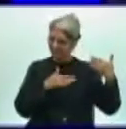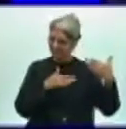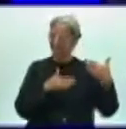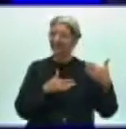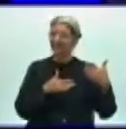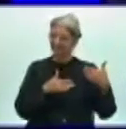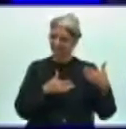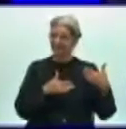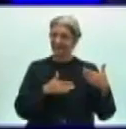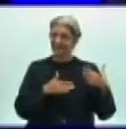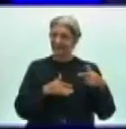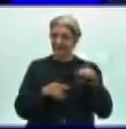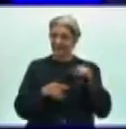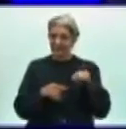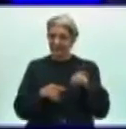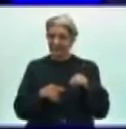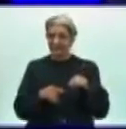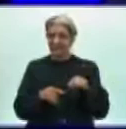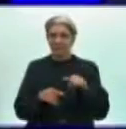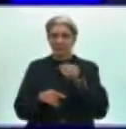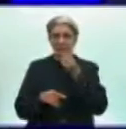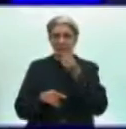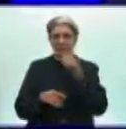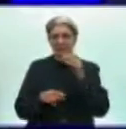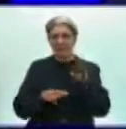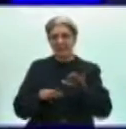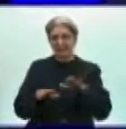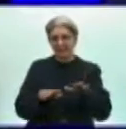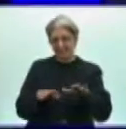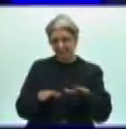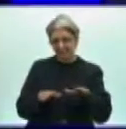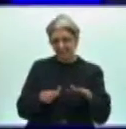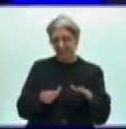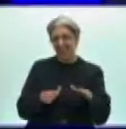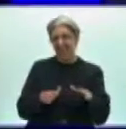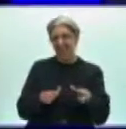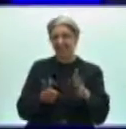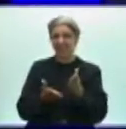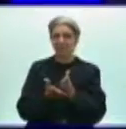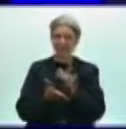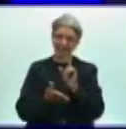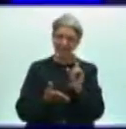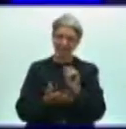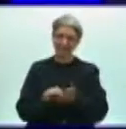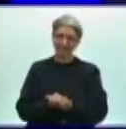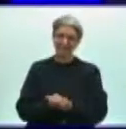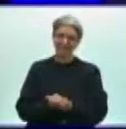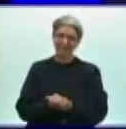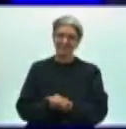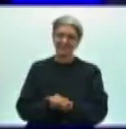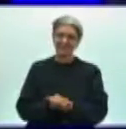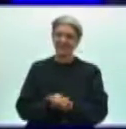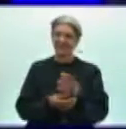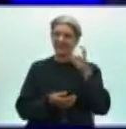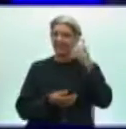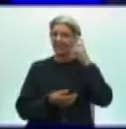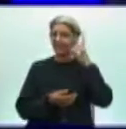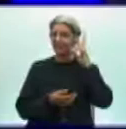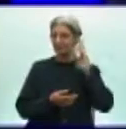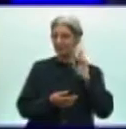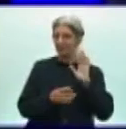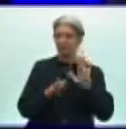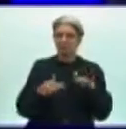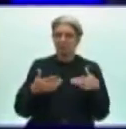deben tener en cuenta para poder prepararse cuando estemos en la escuela. Vamos a comenzar recordando qué es